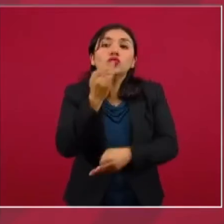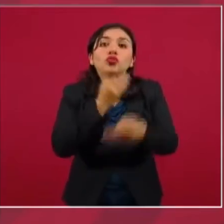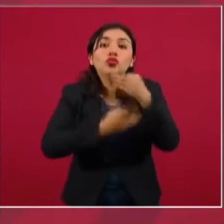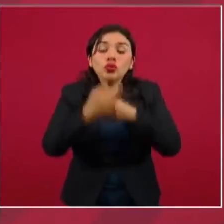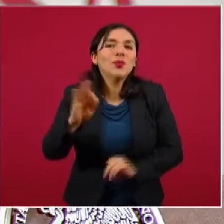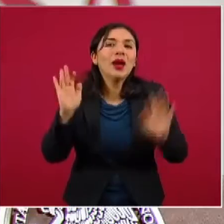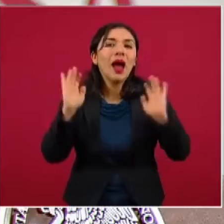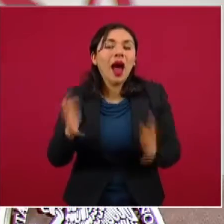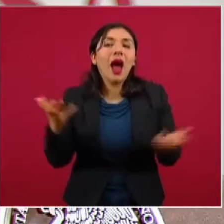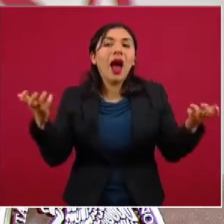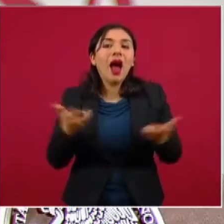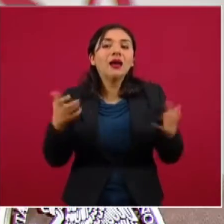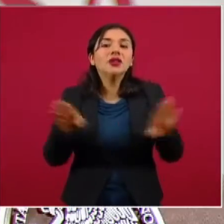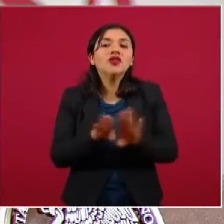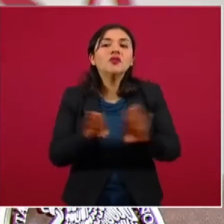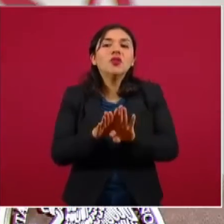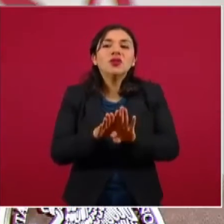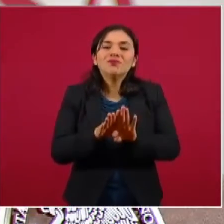para poder